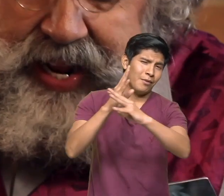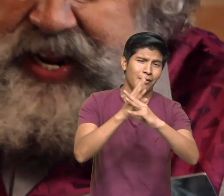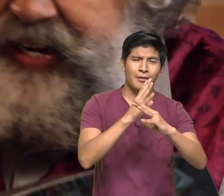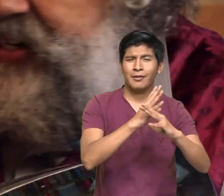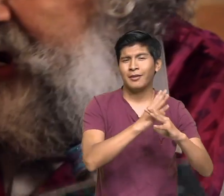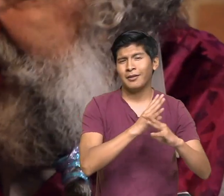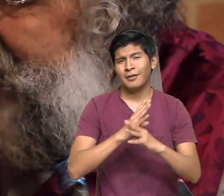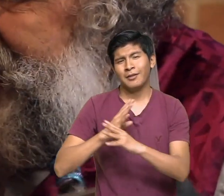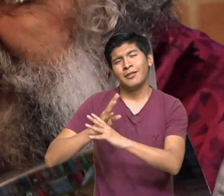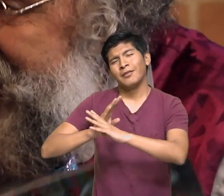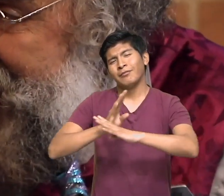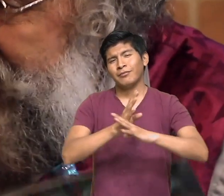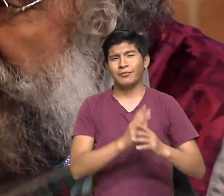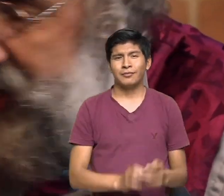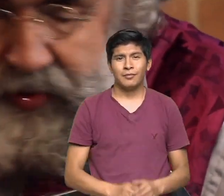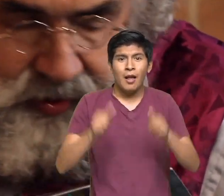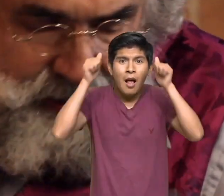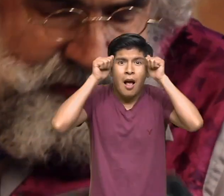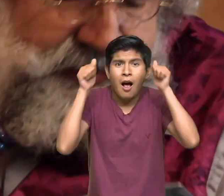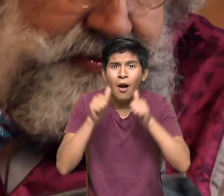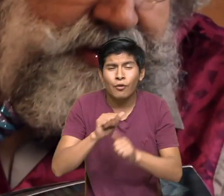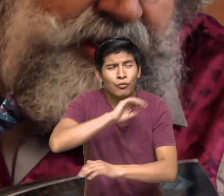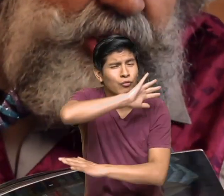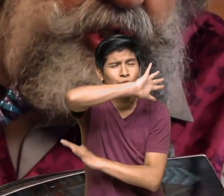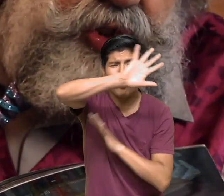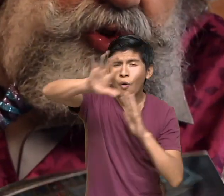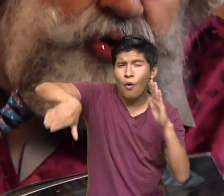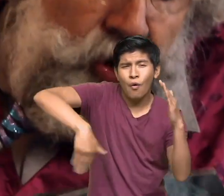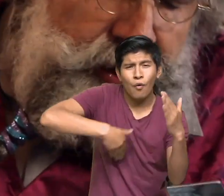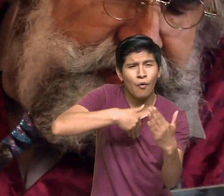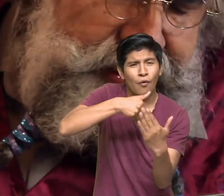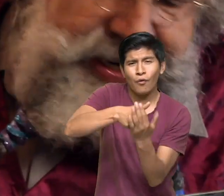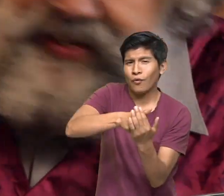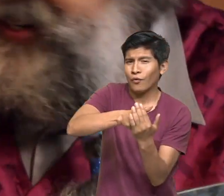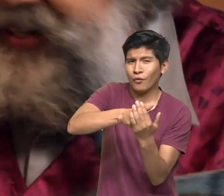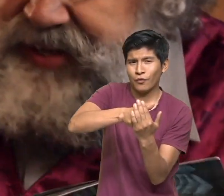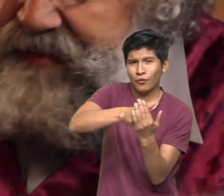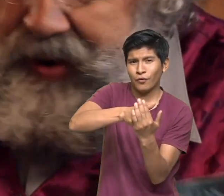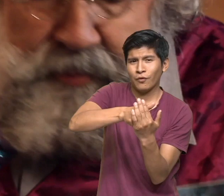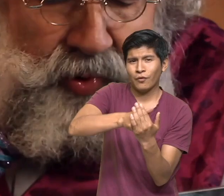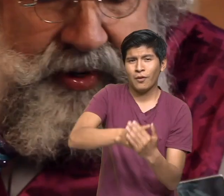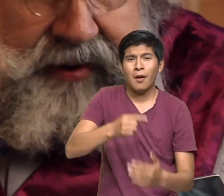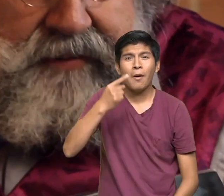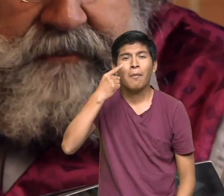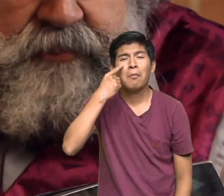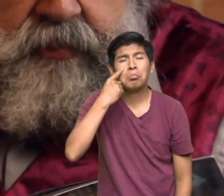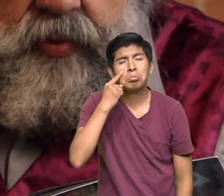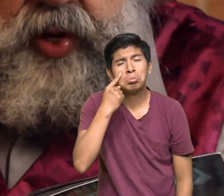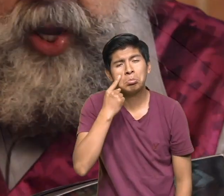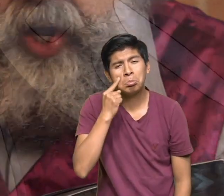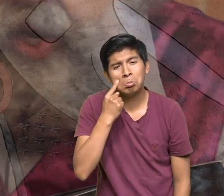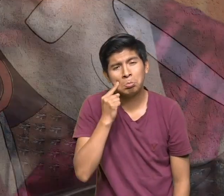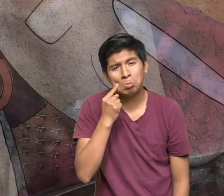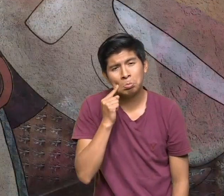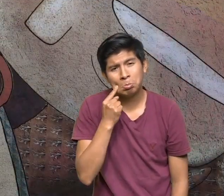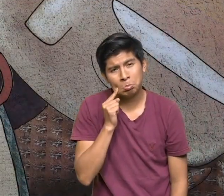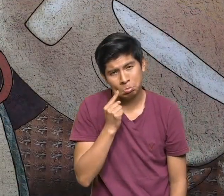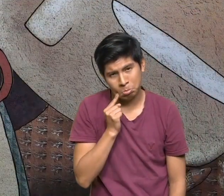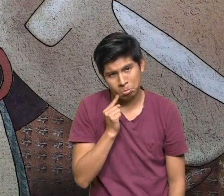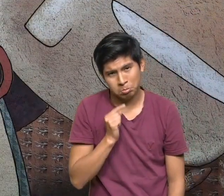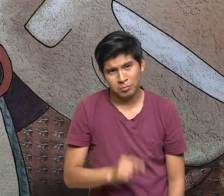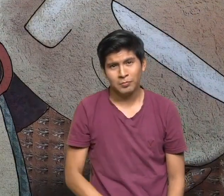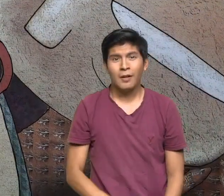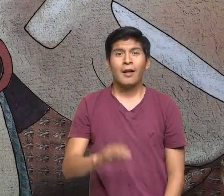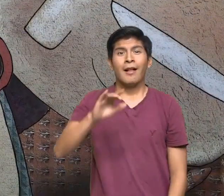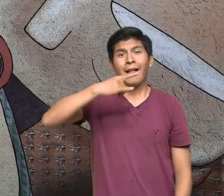conversar y se acaba el encanto de los lentes, todas, sin saber por qué, echan una que